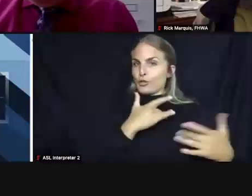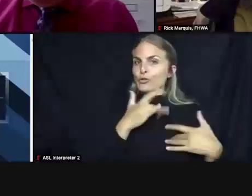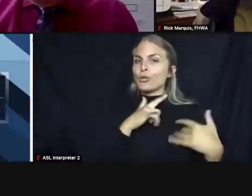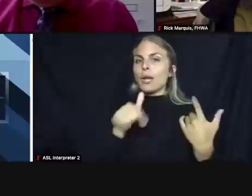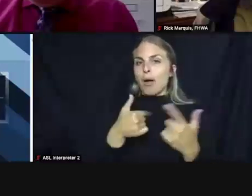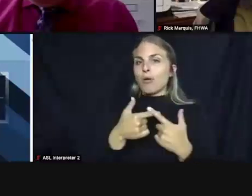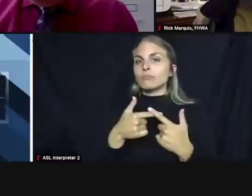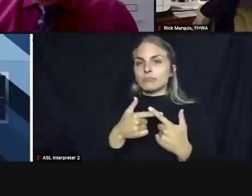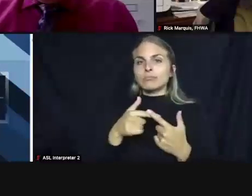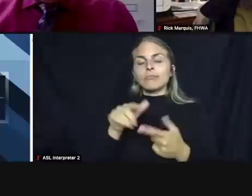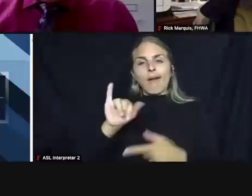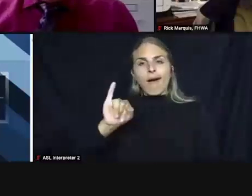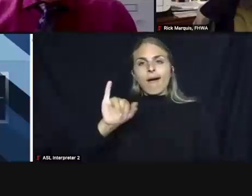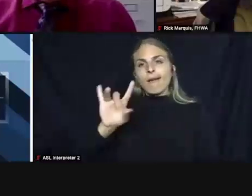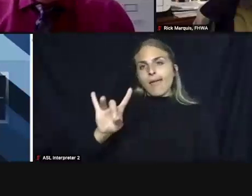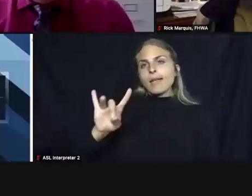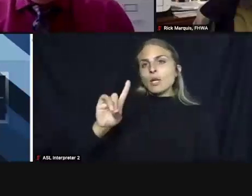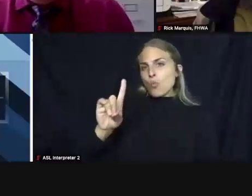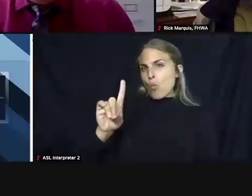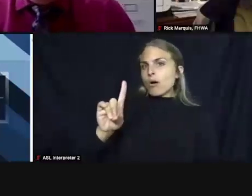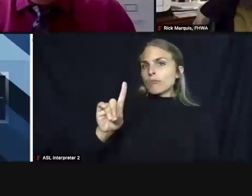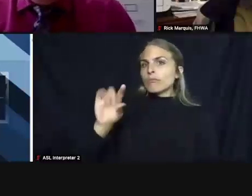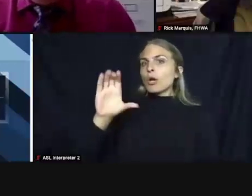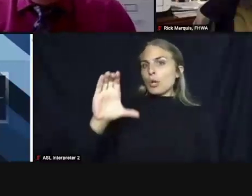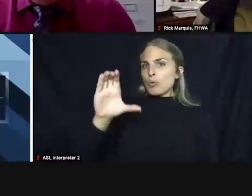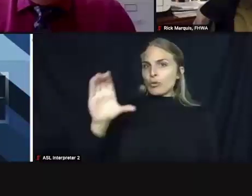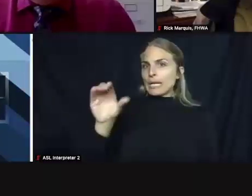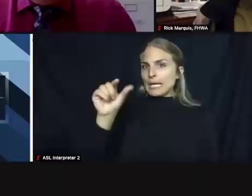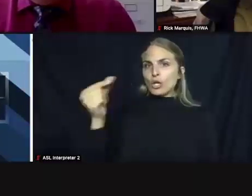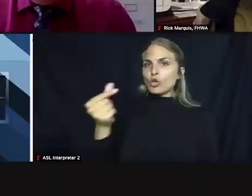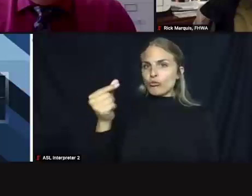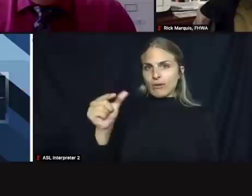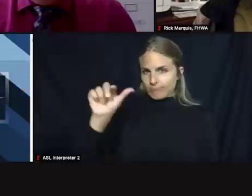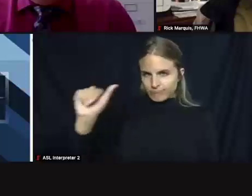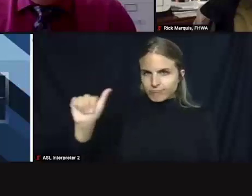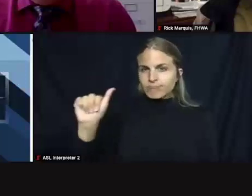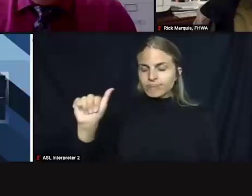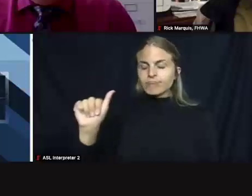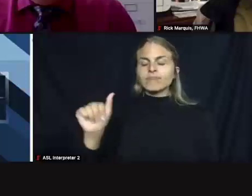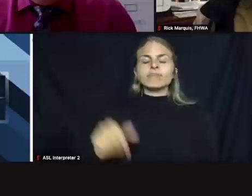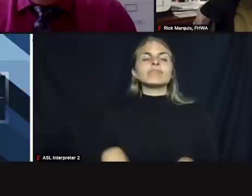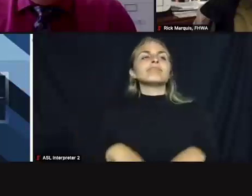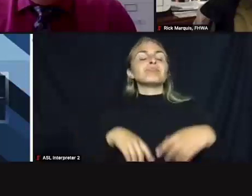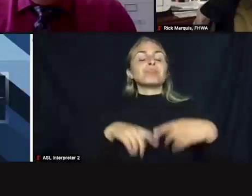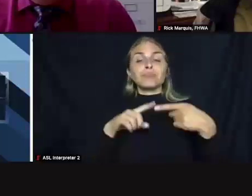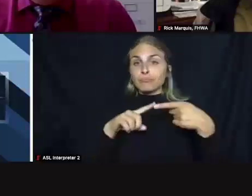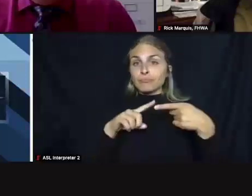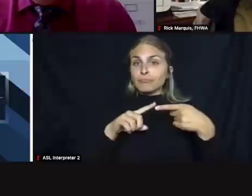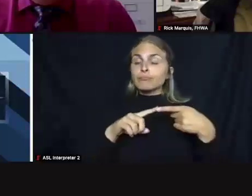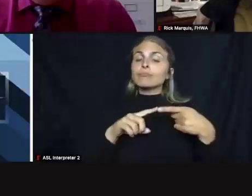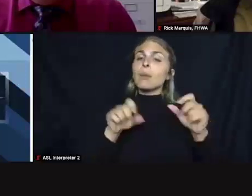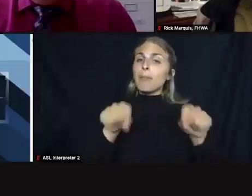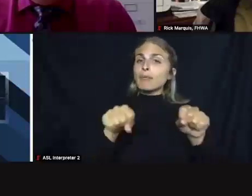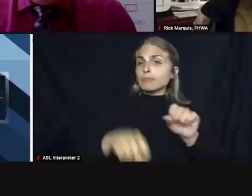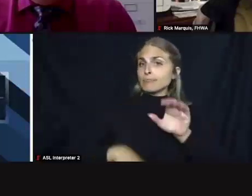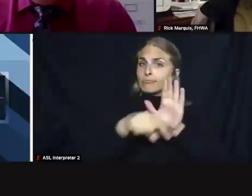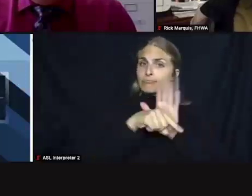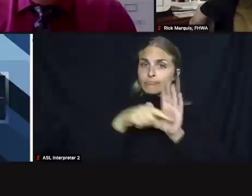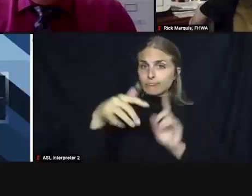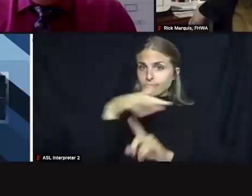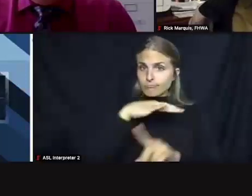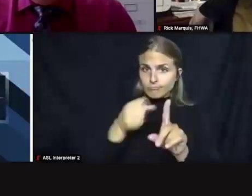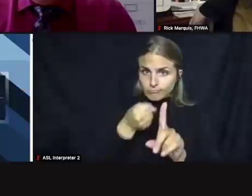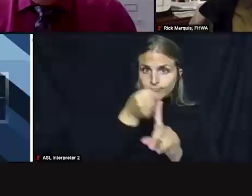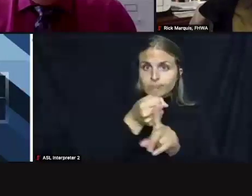algunas preocupaciones en cuanto a la red comunitaria. Algunas de esas preocupaciones ya han sido presentadas. Uno, hay el